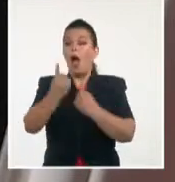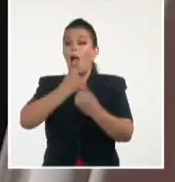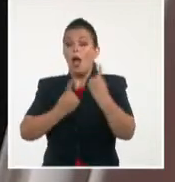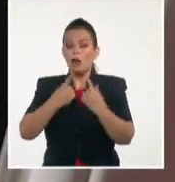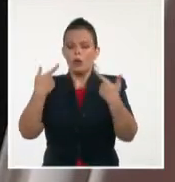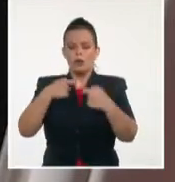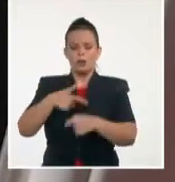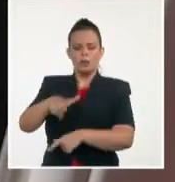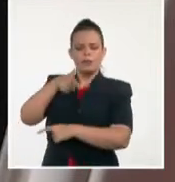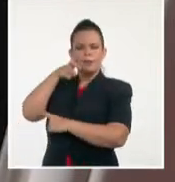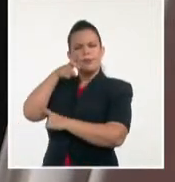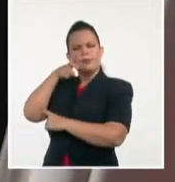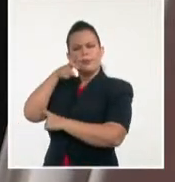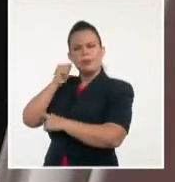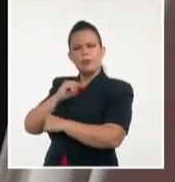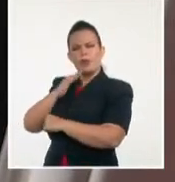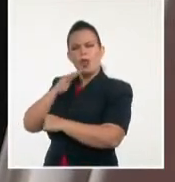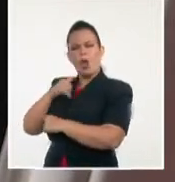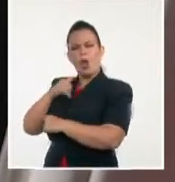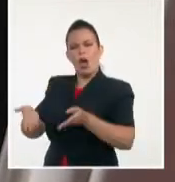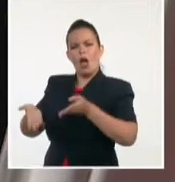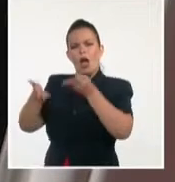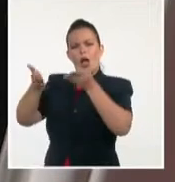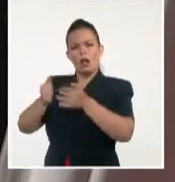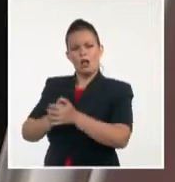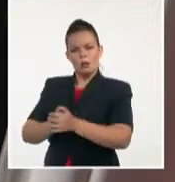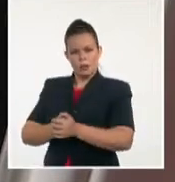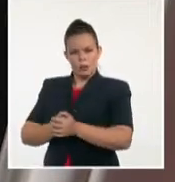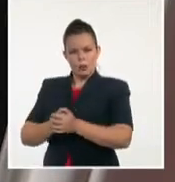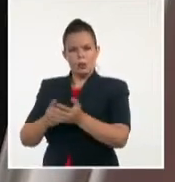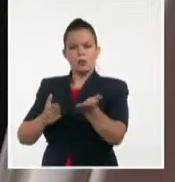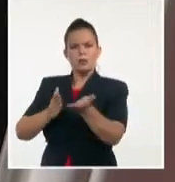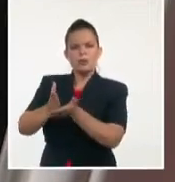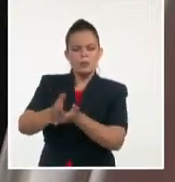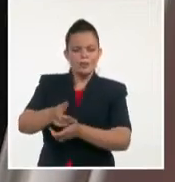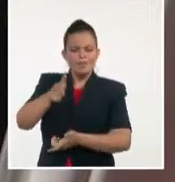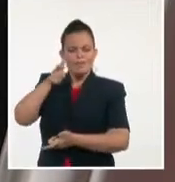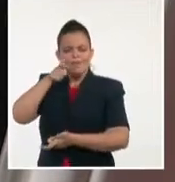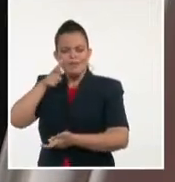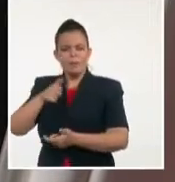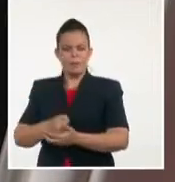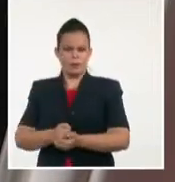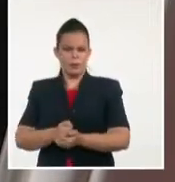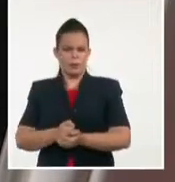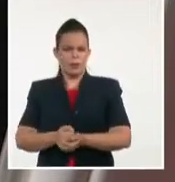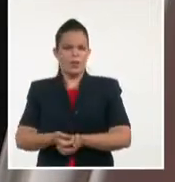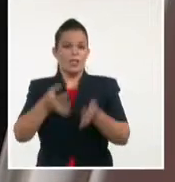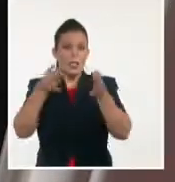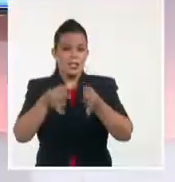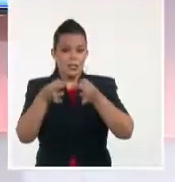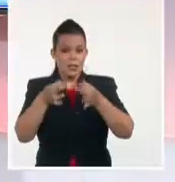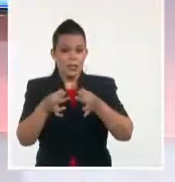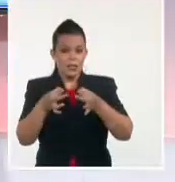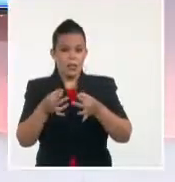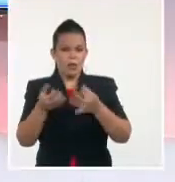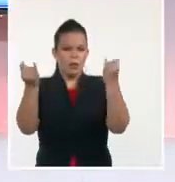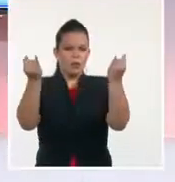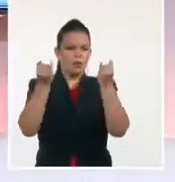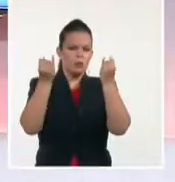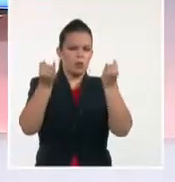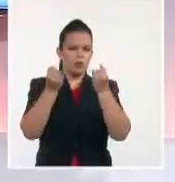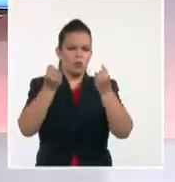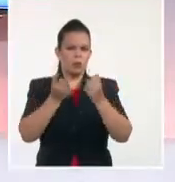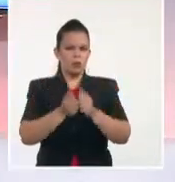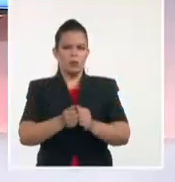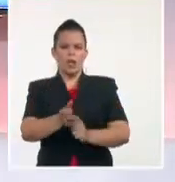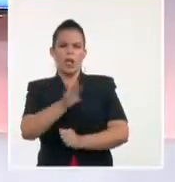su desarrollo. Y por supuesto, seguir las acciones de los organismos oficiales, como es el Instituto de Meteorología en